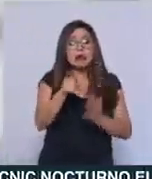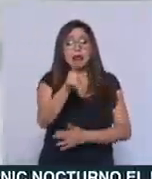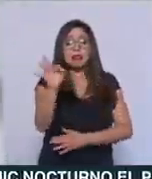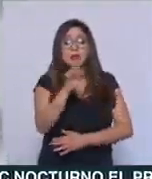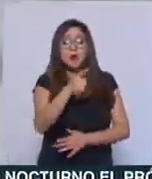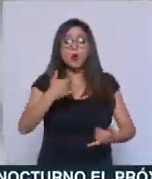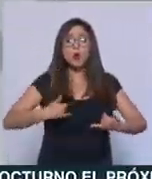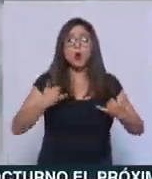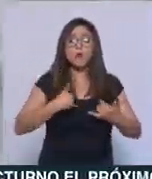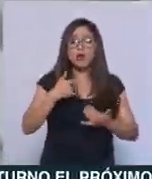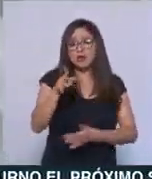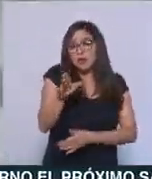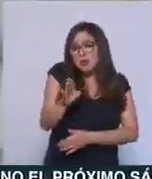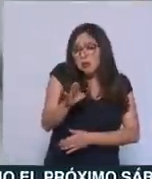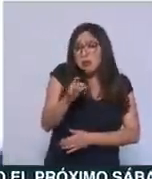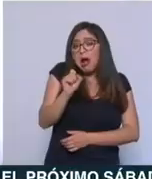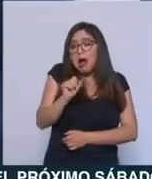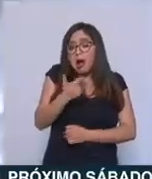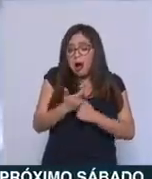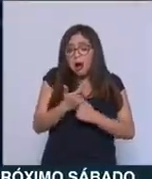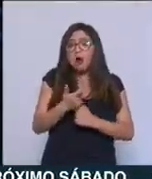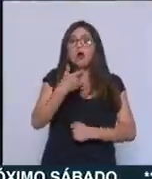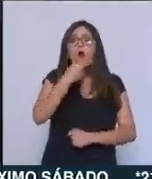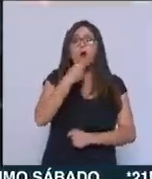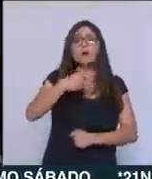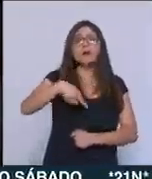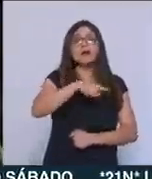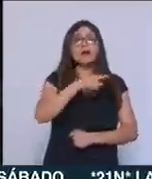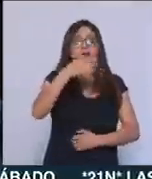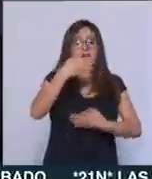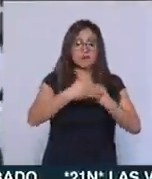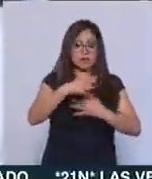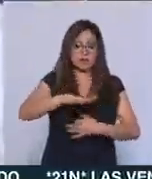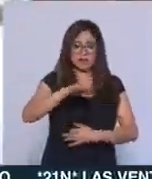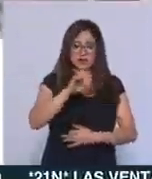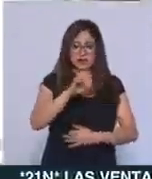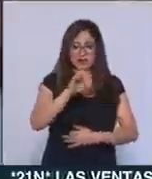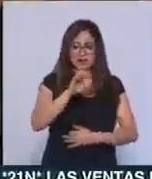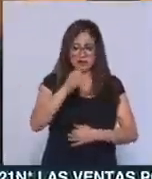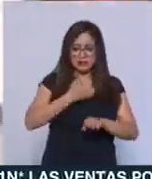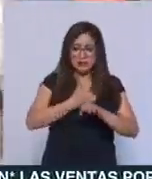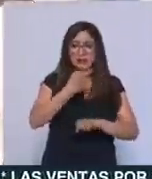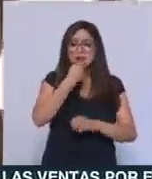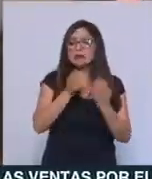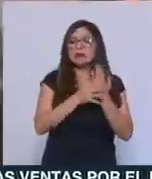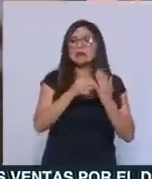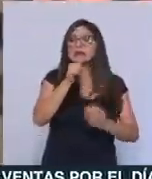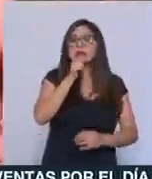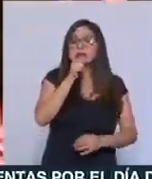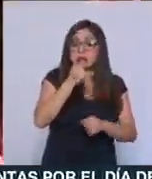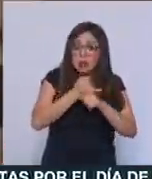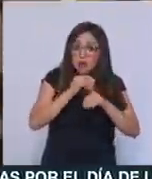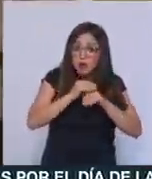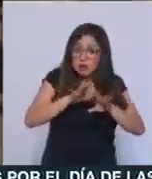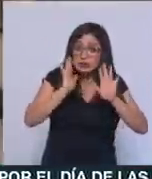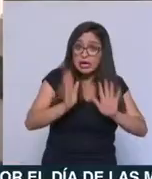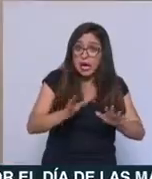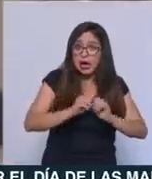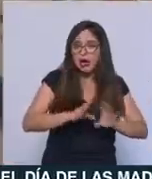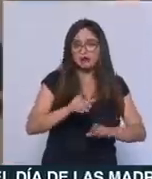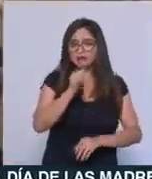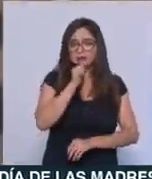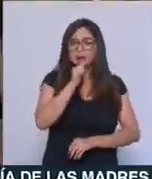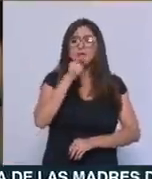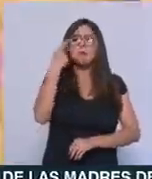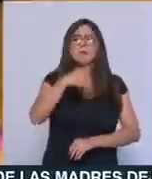droga. El fiscal general del Estado, Uriel Carmona Gándara, no ha confirmado esta información. Otro dato que se dio a conocer durante esta rueda